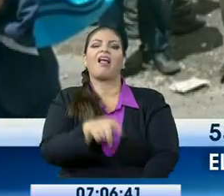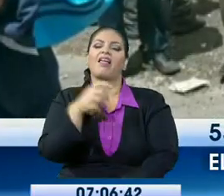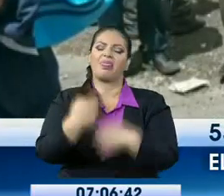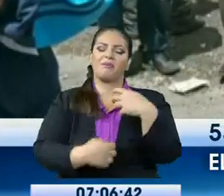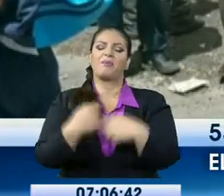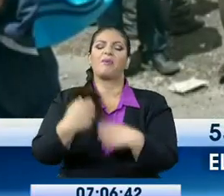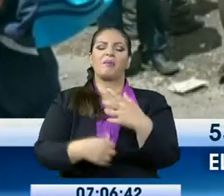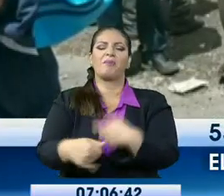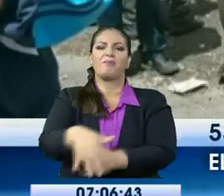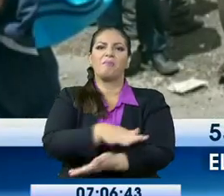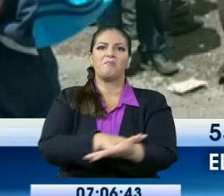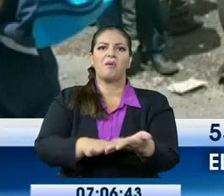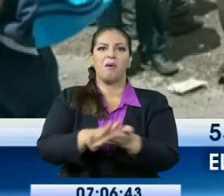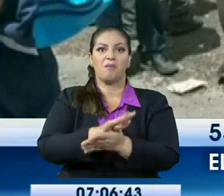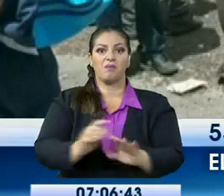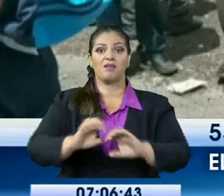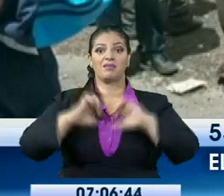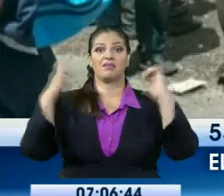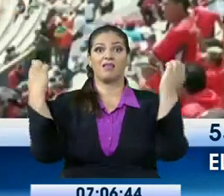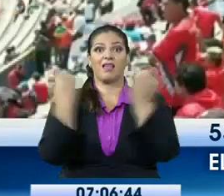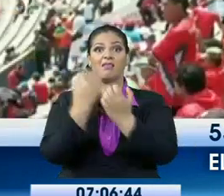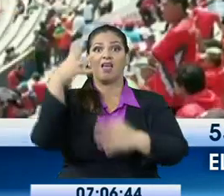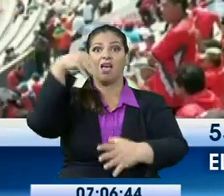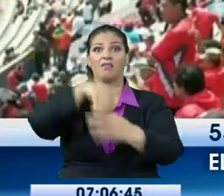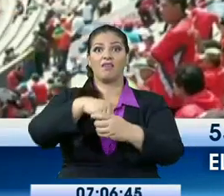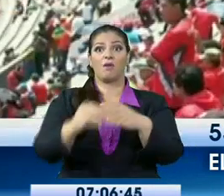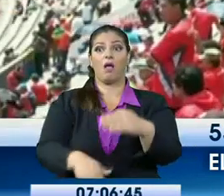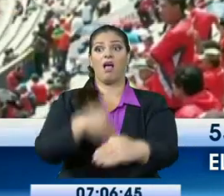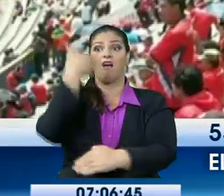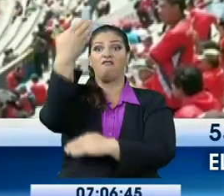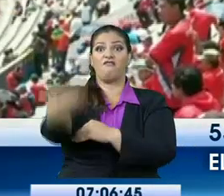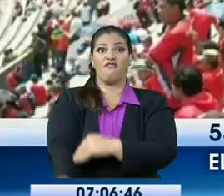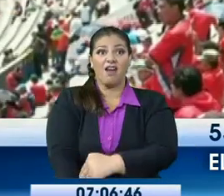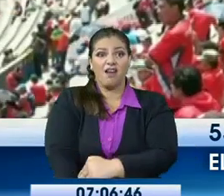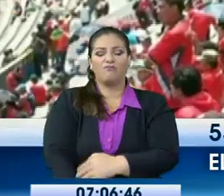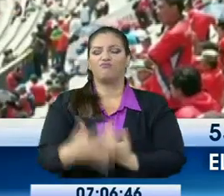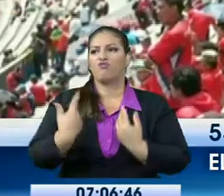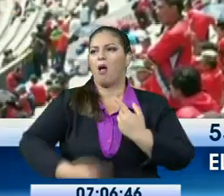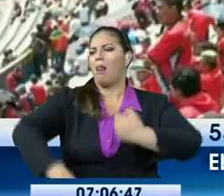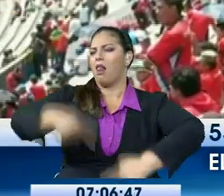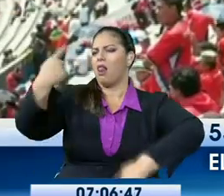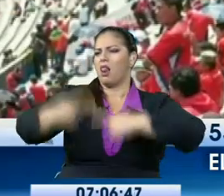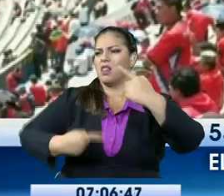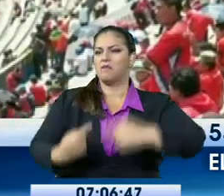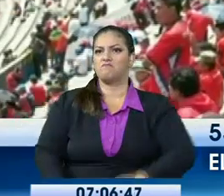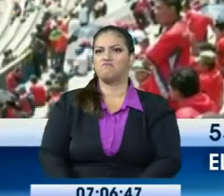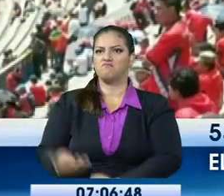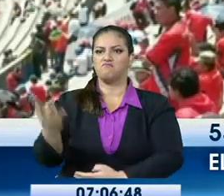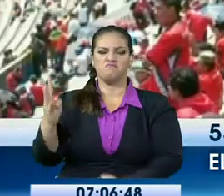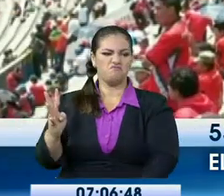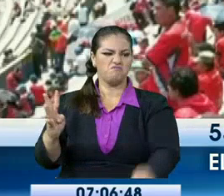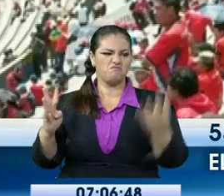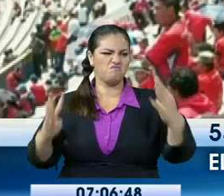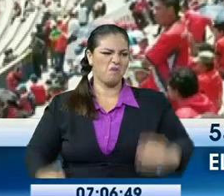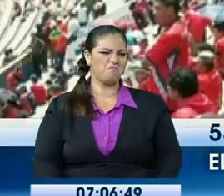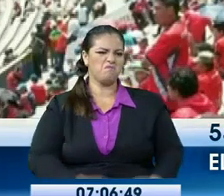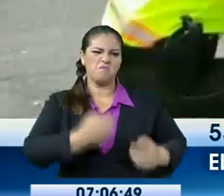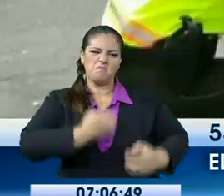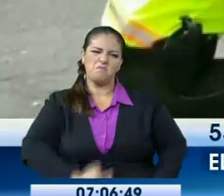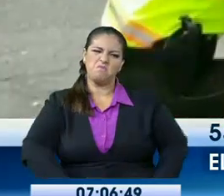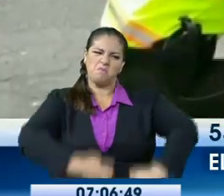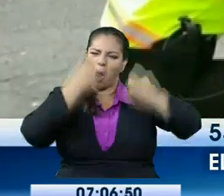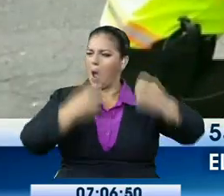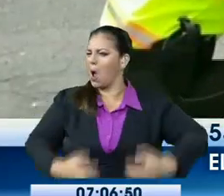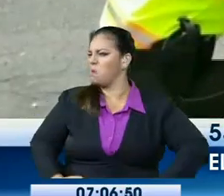se registraron incidentes en los exteriores de ese escenario deportivo, cuando aparentemente hinchas de ambos equipos gritaron y se